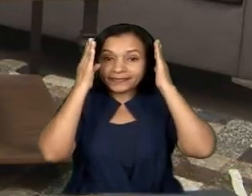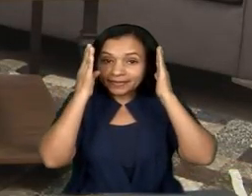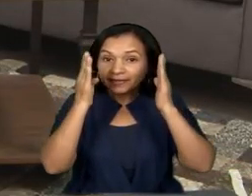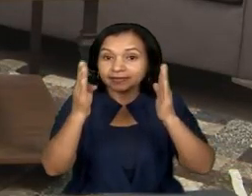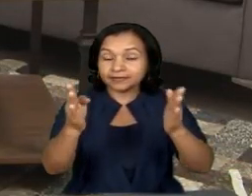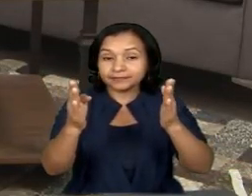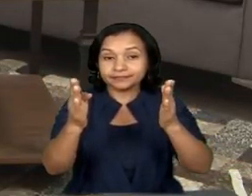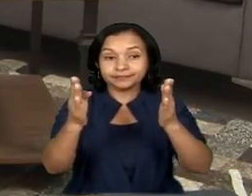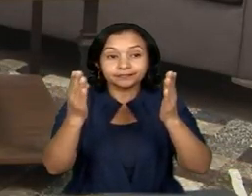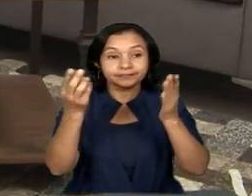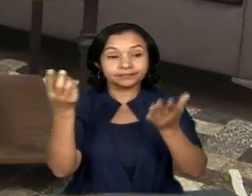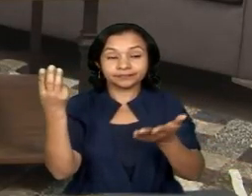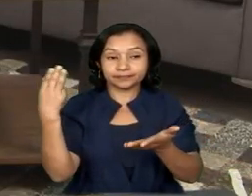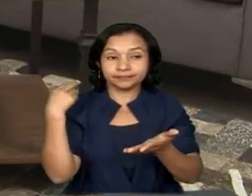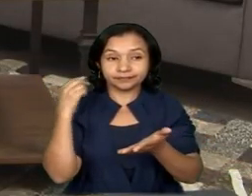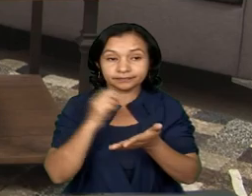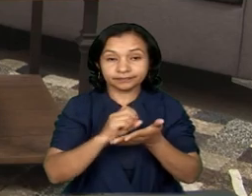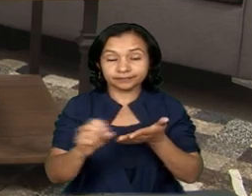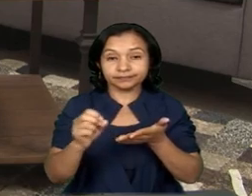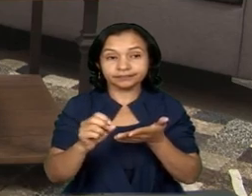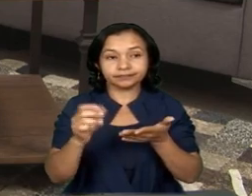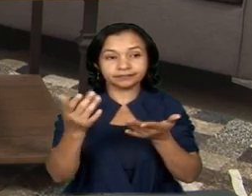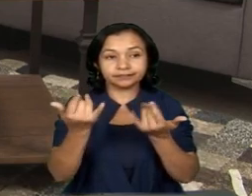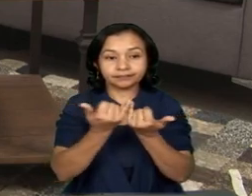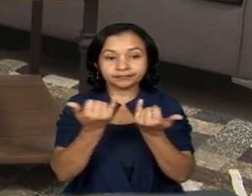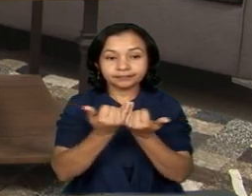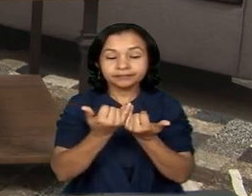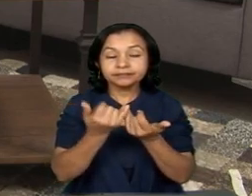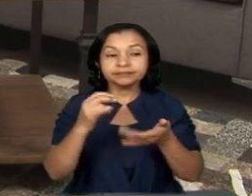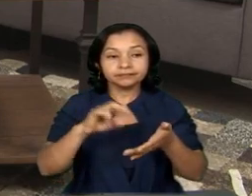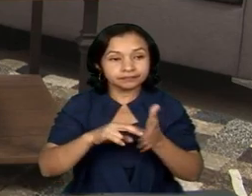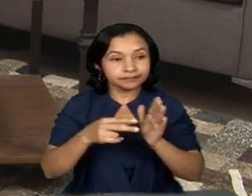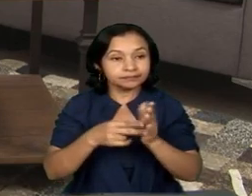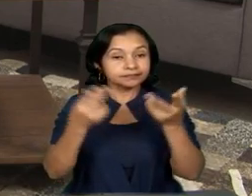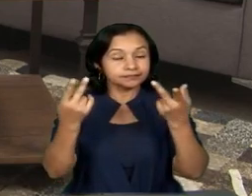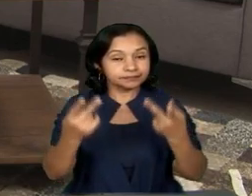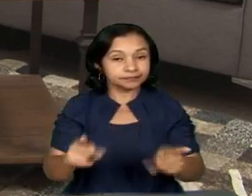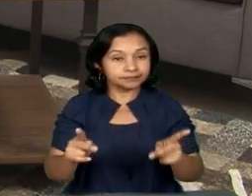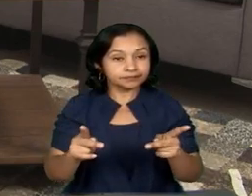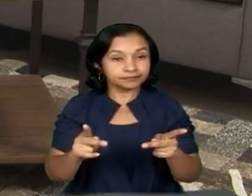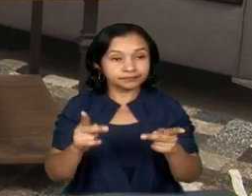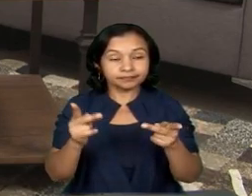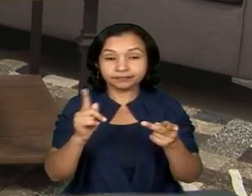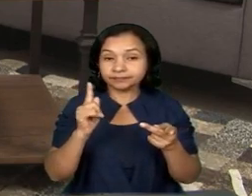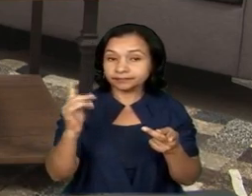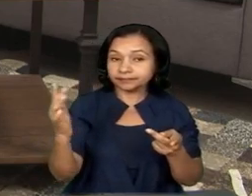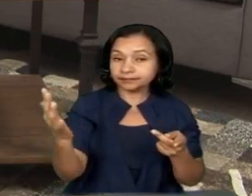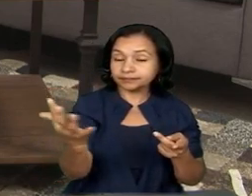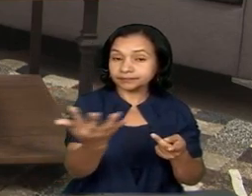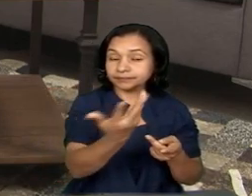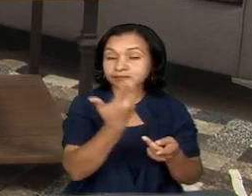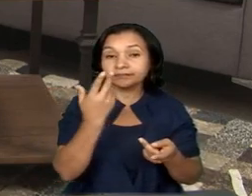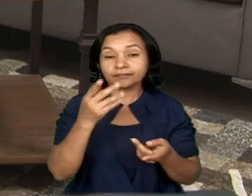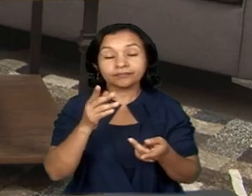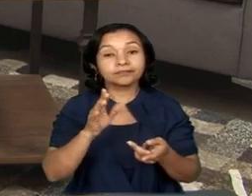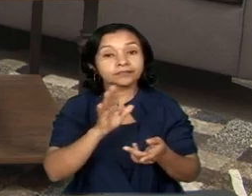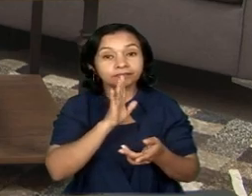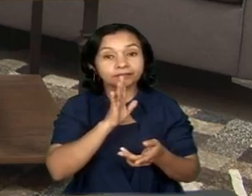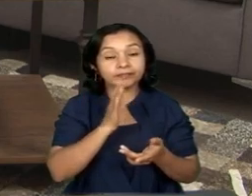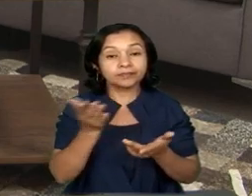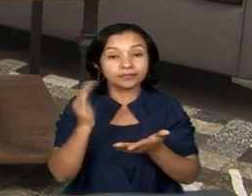la cobertura que tenía el nivel educativo cada vez era menor, era un contrasentido. Pero entonces nosotros no solo hemos reivindicado